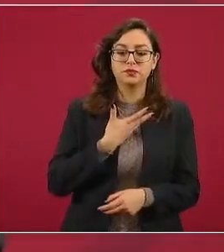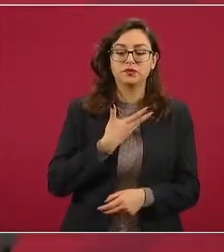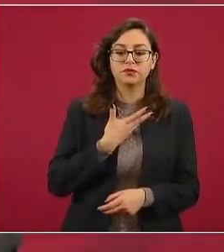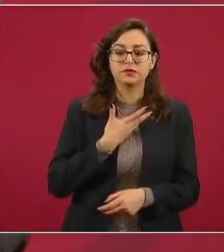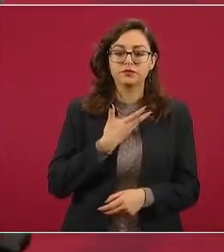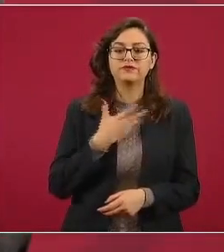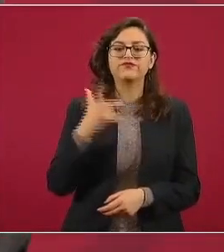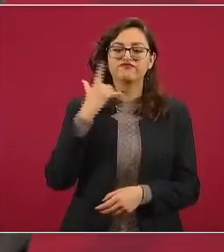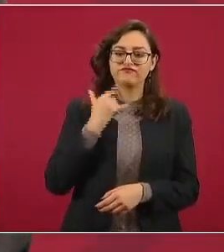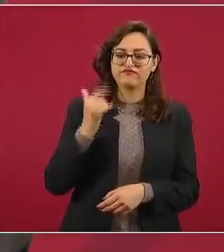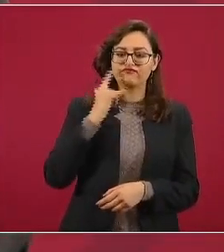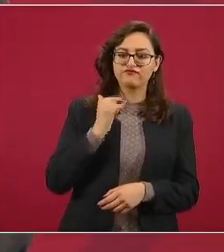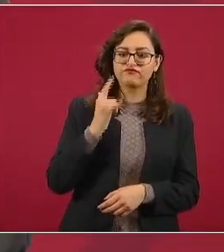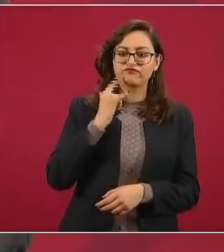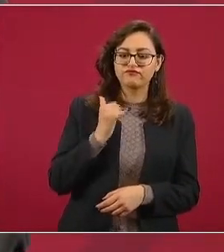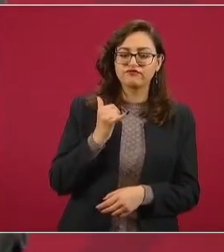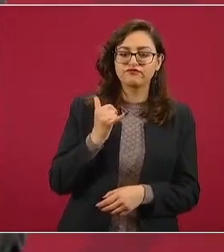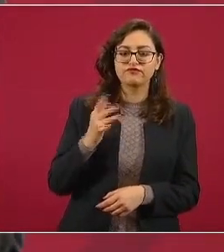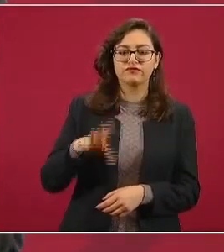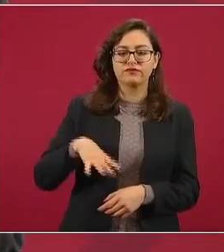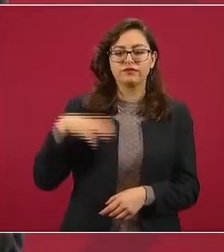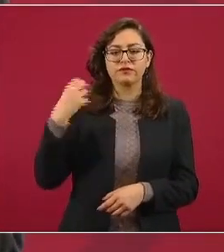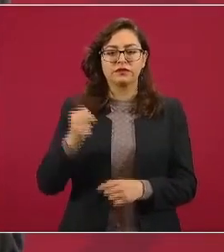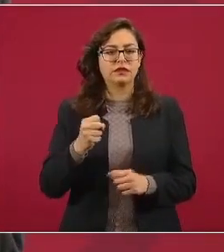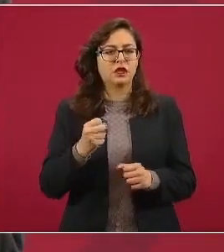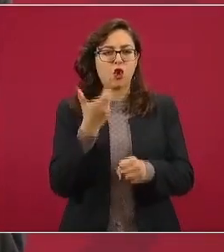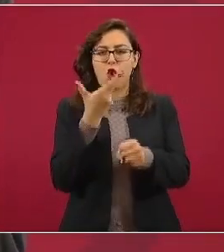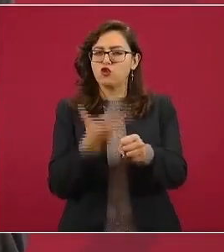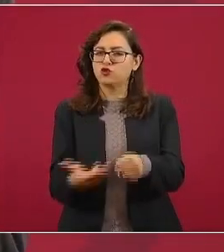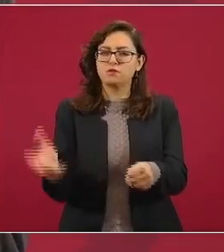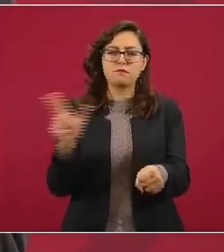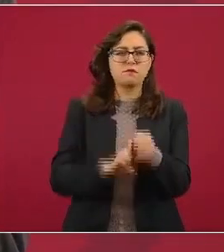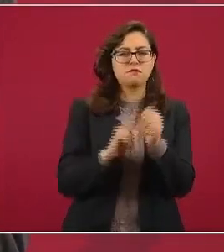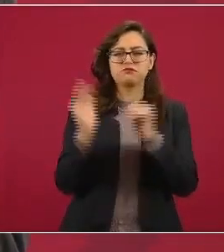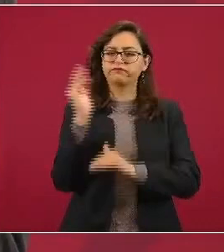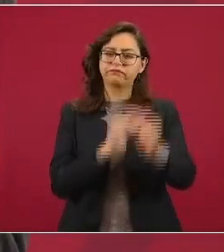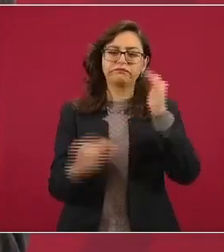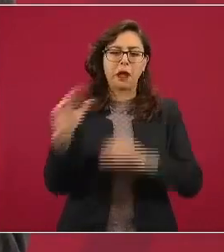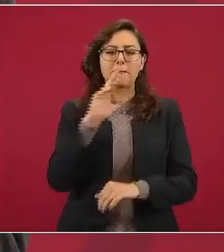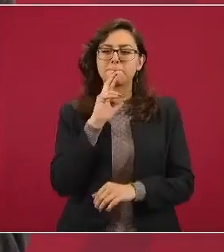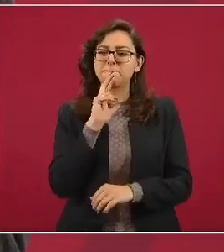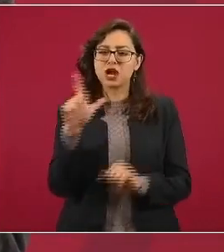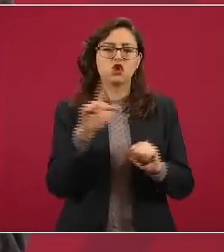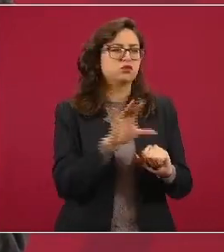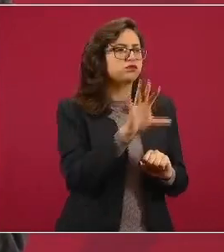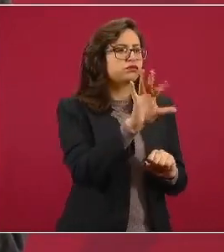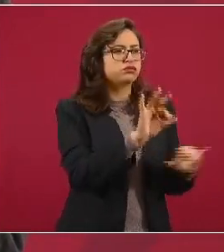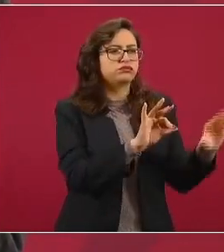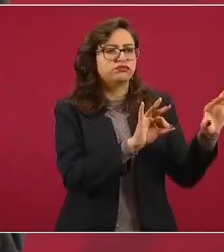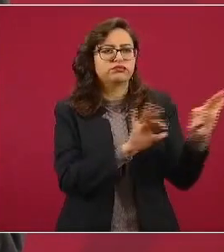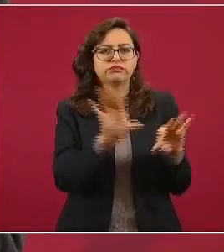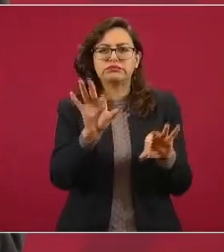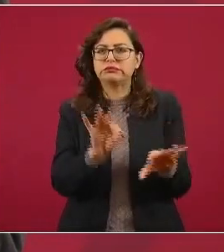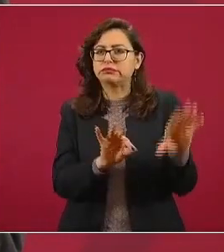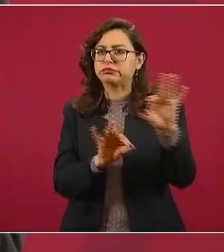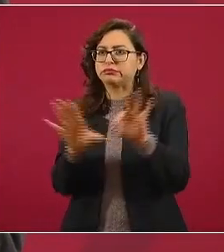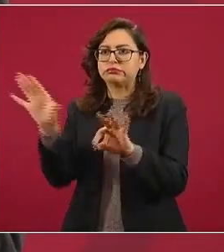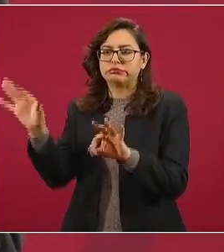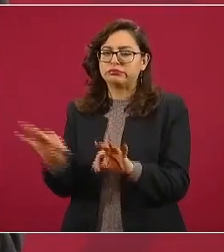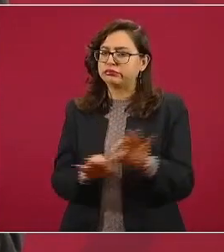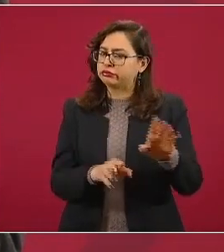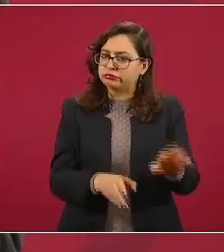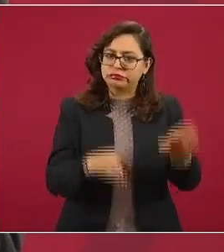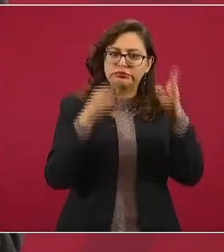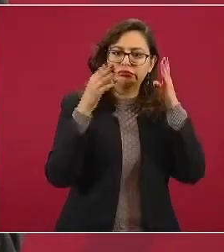un esfuerzo para seleccionar, ya se está haciendo con la participación de los estados, los mejores hospitales